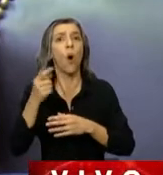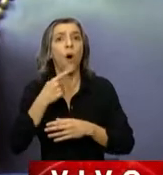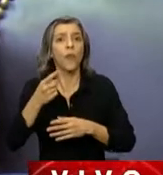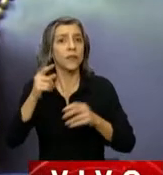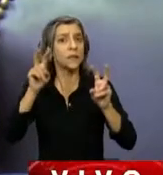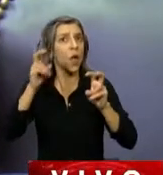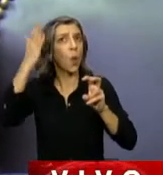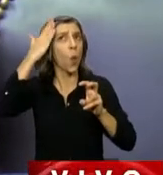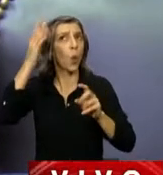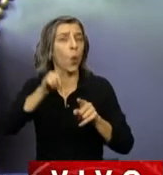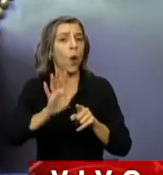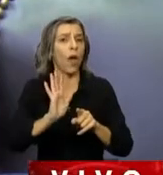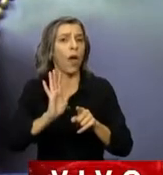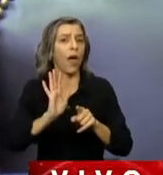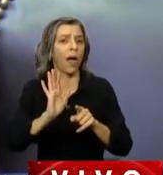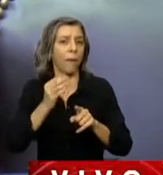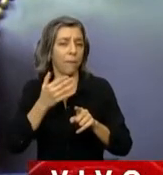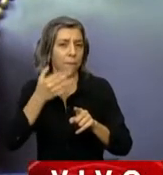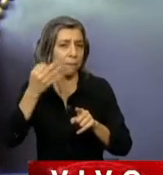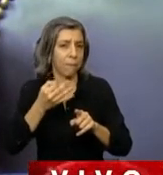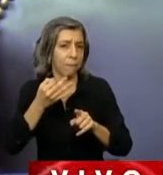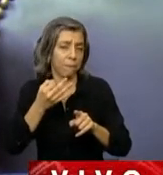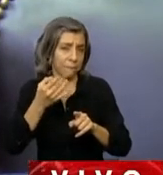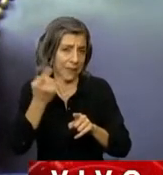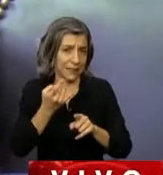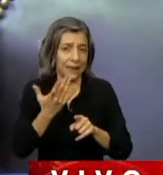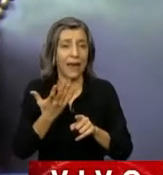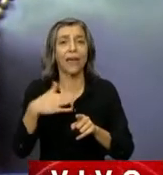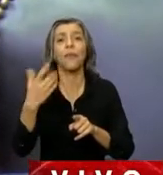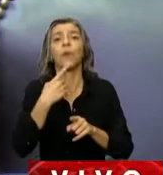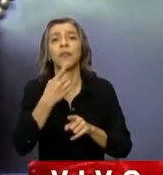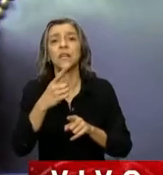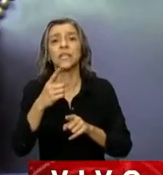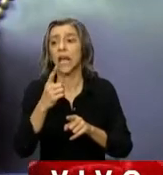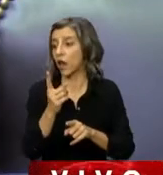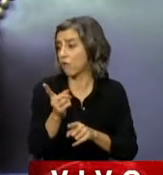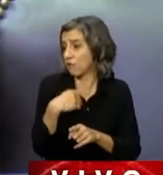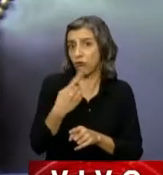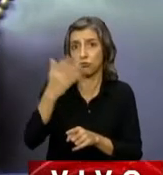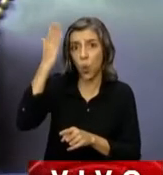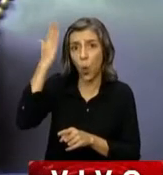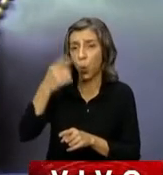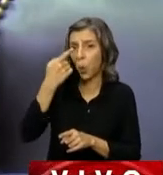nos importa la cultura. Eso es parte de la mentira que muy bien decía el diputado Bowitt.